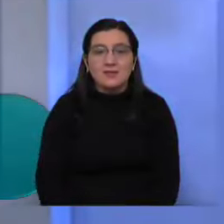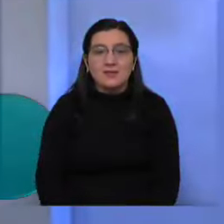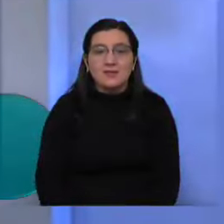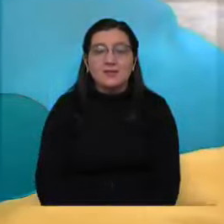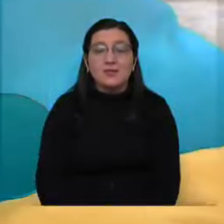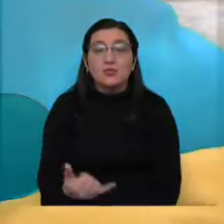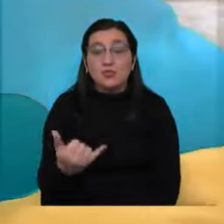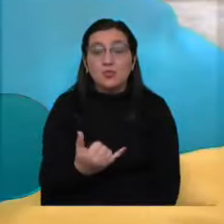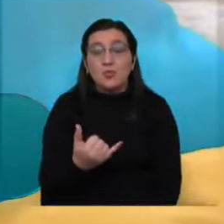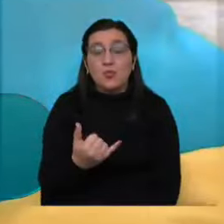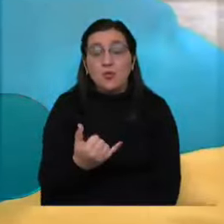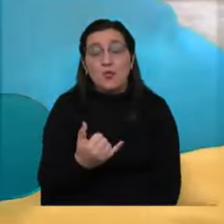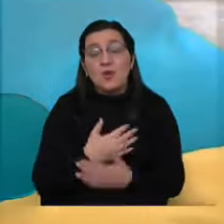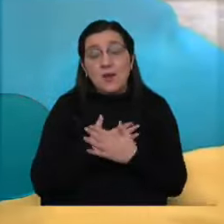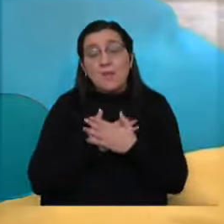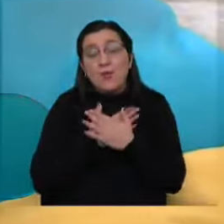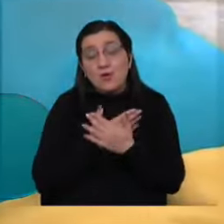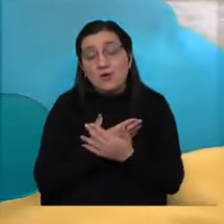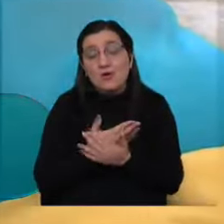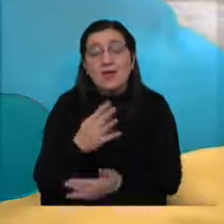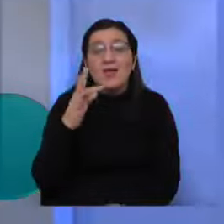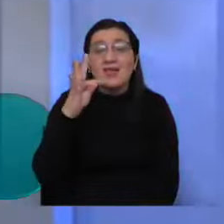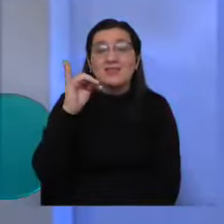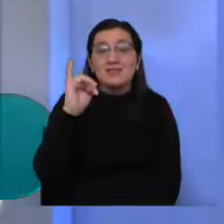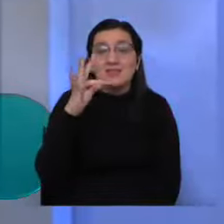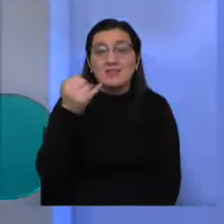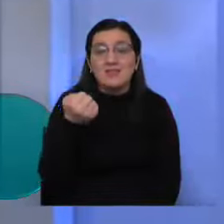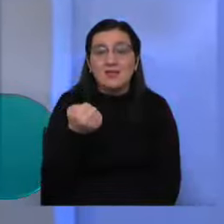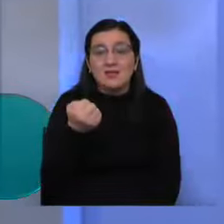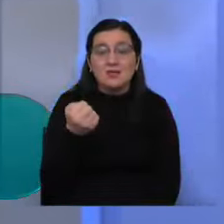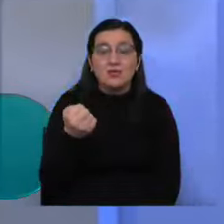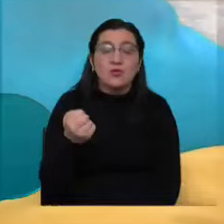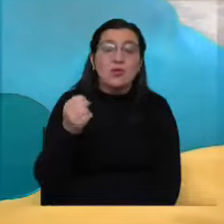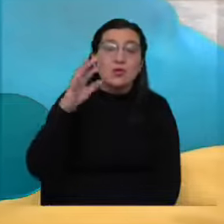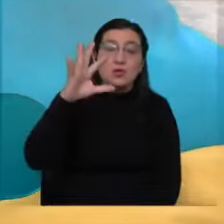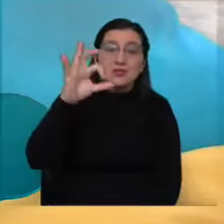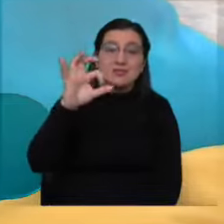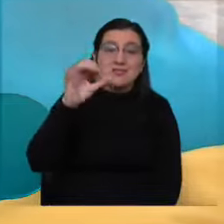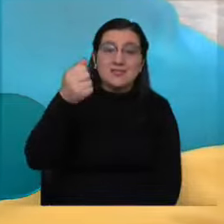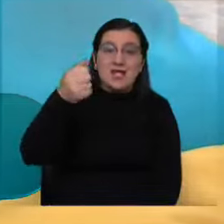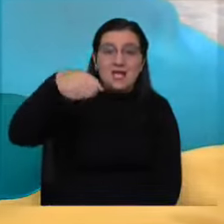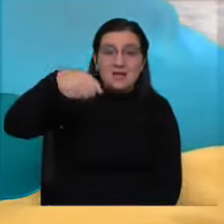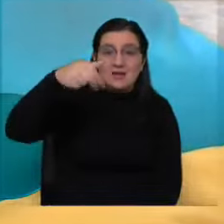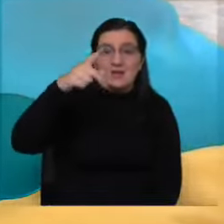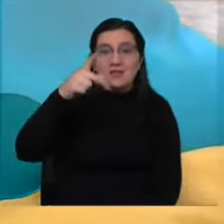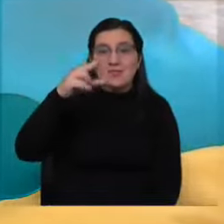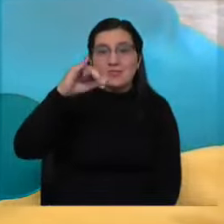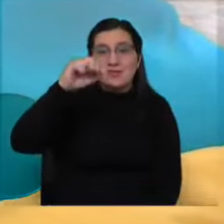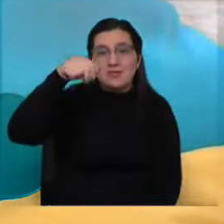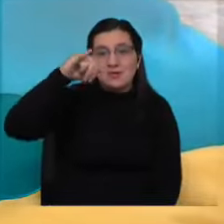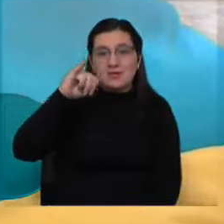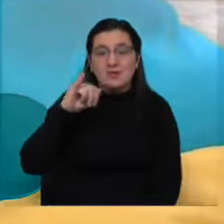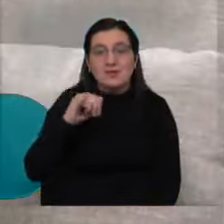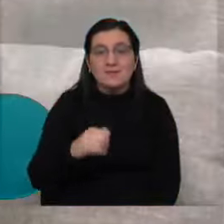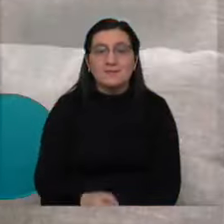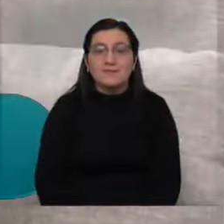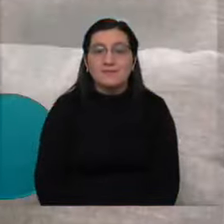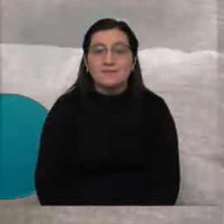Se supone que era la musa inspiradora y con sandrini Ah sandrini sandrini se no va acord amelo y Juana de uru que